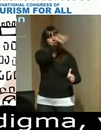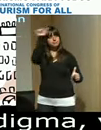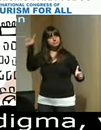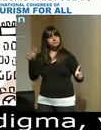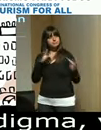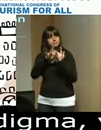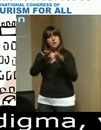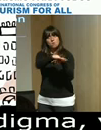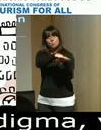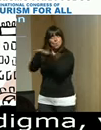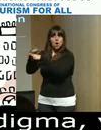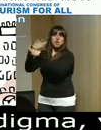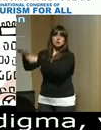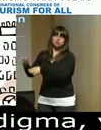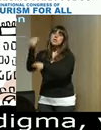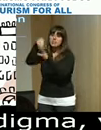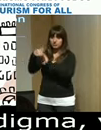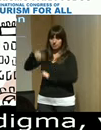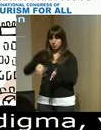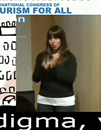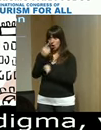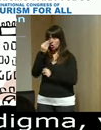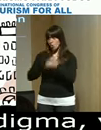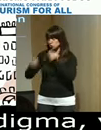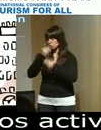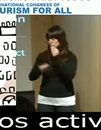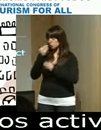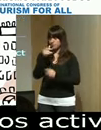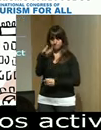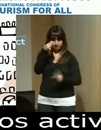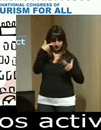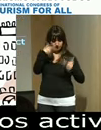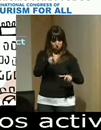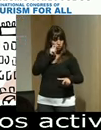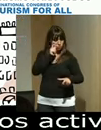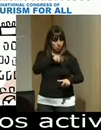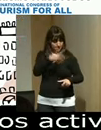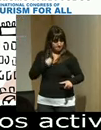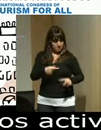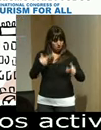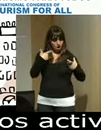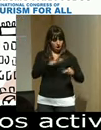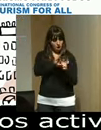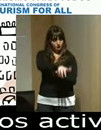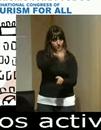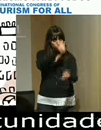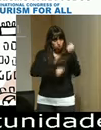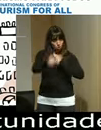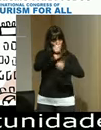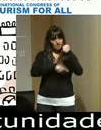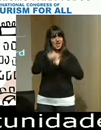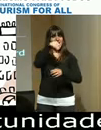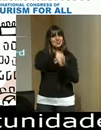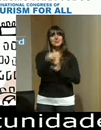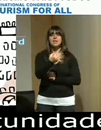el relacionado con el consumo. El sector del turismo es uno de esos ámbitos de la economía donde se ha hecho y se debe seguir haciendo